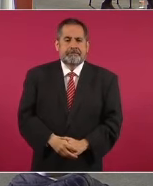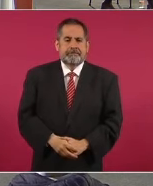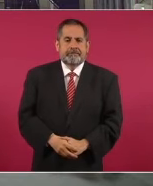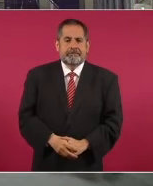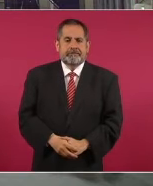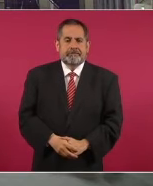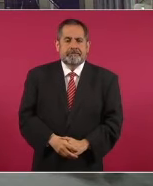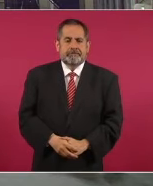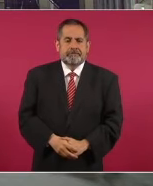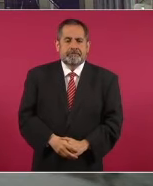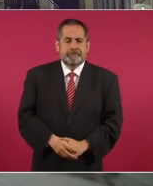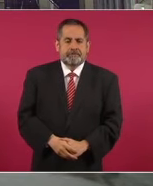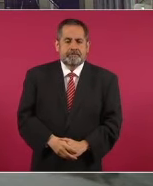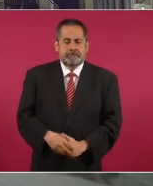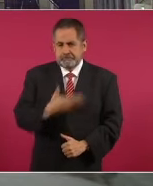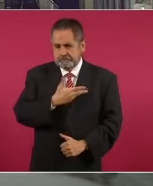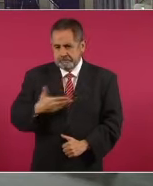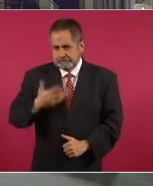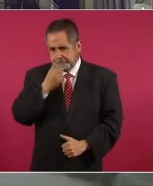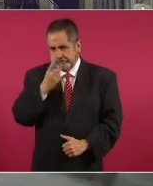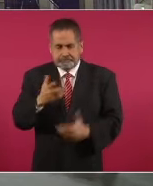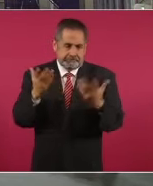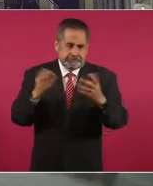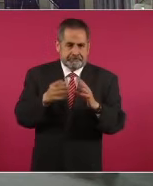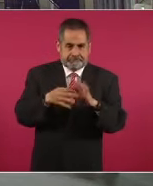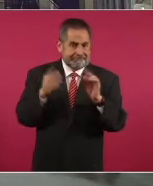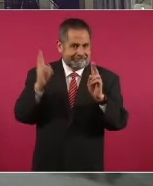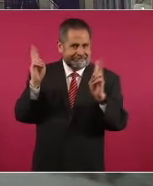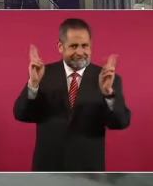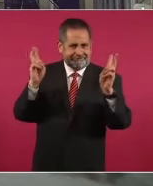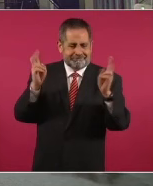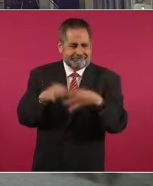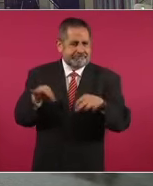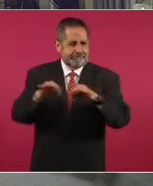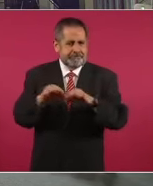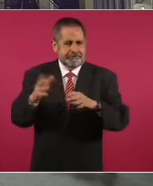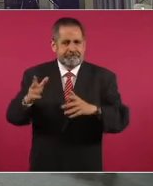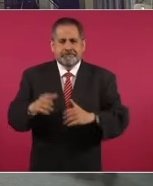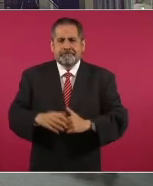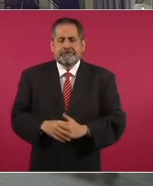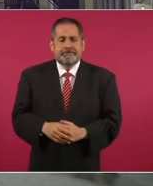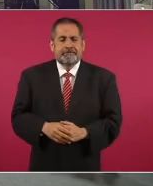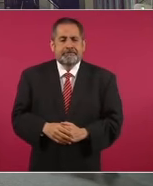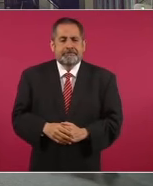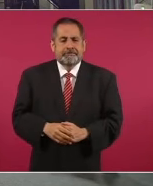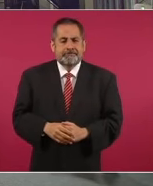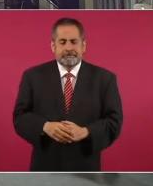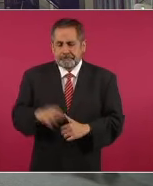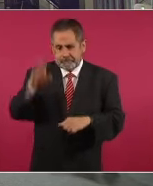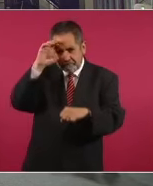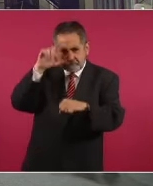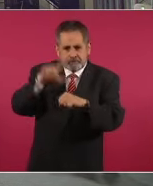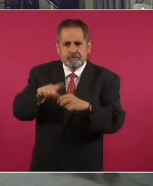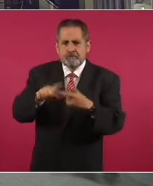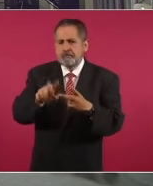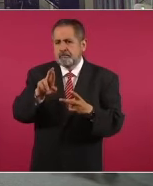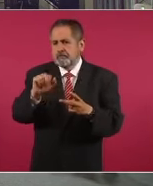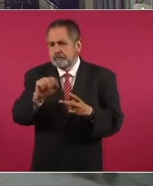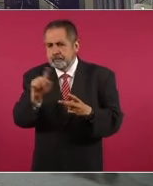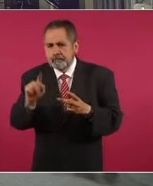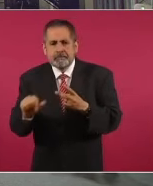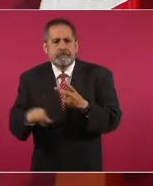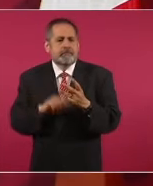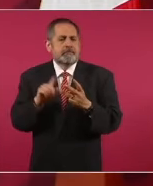Bueno, ya está. Pero es interesante el tema, o sea, de cultura, raza.